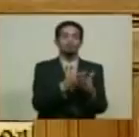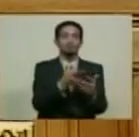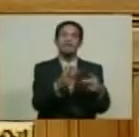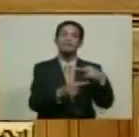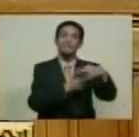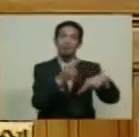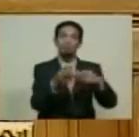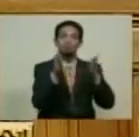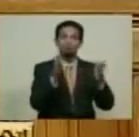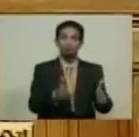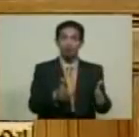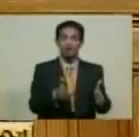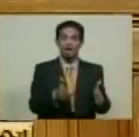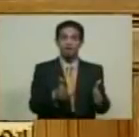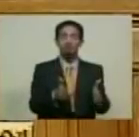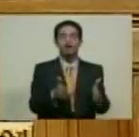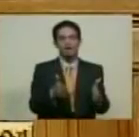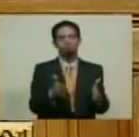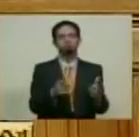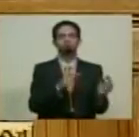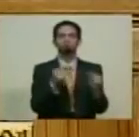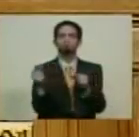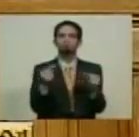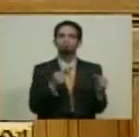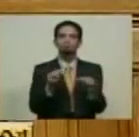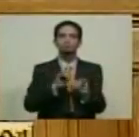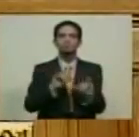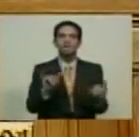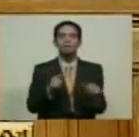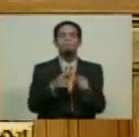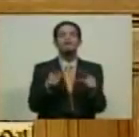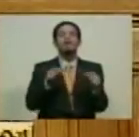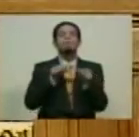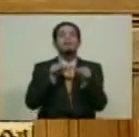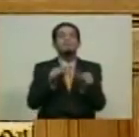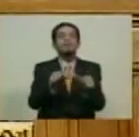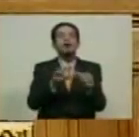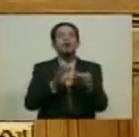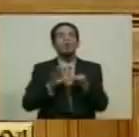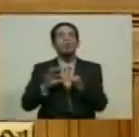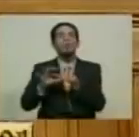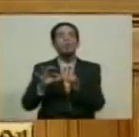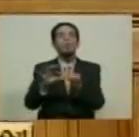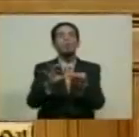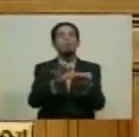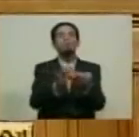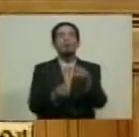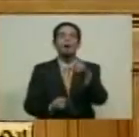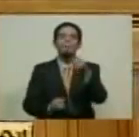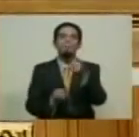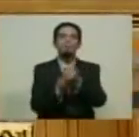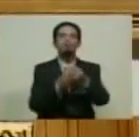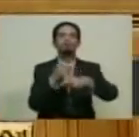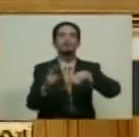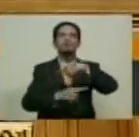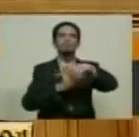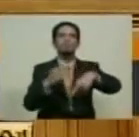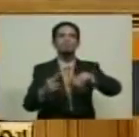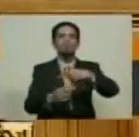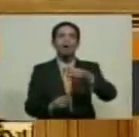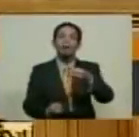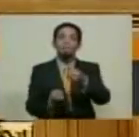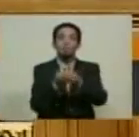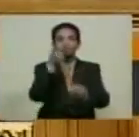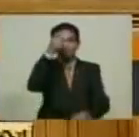estamos unidos en nuestras diferencias, pero nos mantenemos un solo bloque, un bloque sólido en apoyo a la revolución bolivariana y en apoyo a nuestro